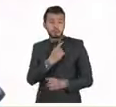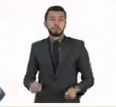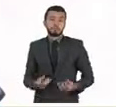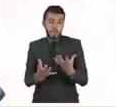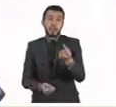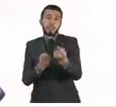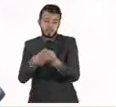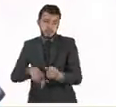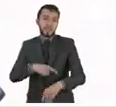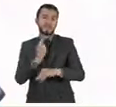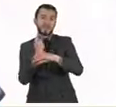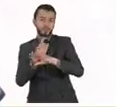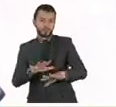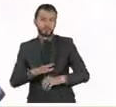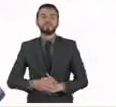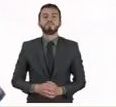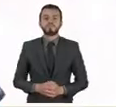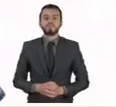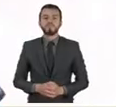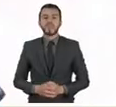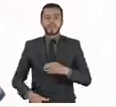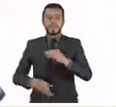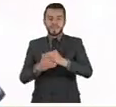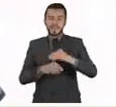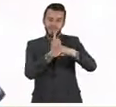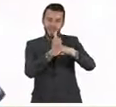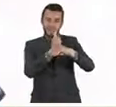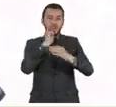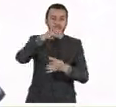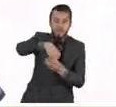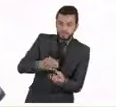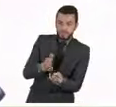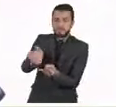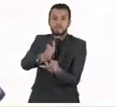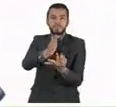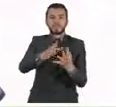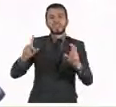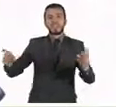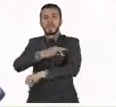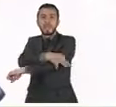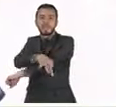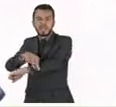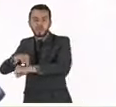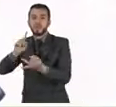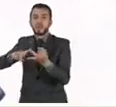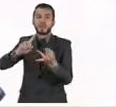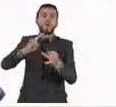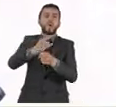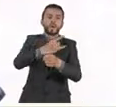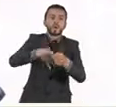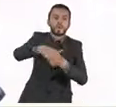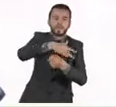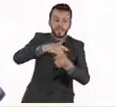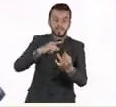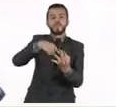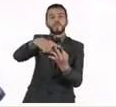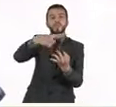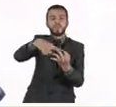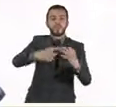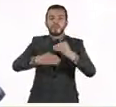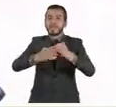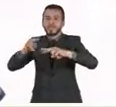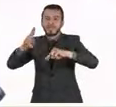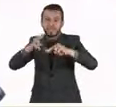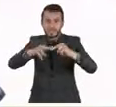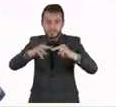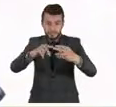la facultad. En clave de nuestros programas de arquitectura, de urbanismo, de la maestría en planeación y gestión del territorio, nos comprometemos